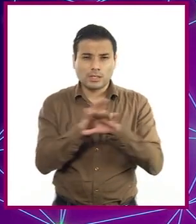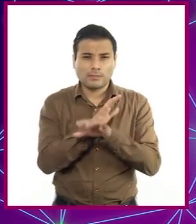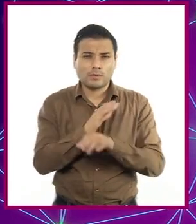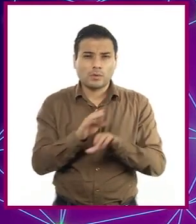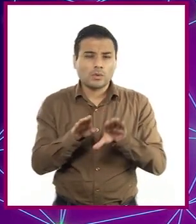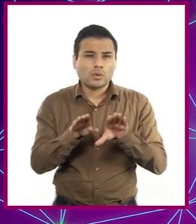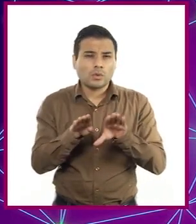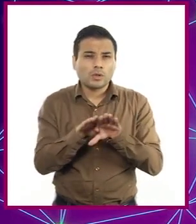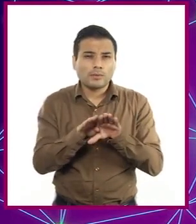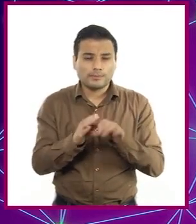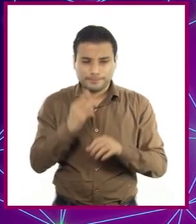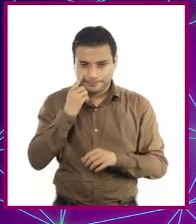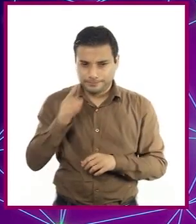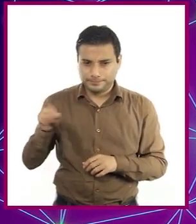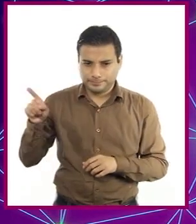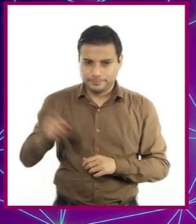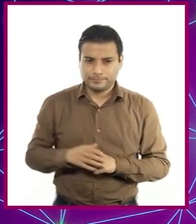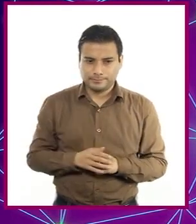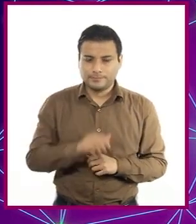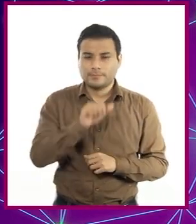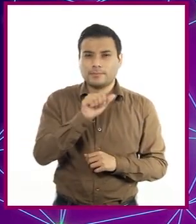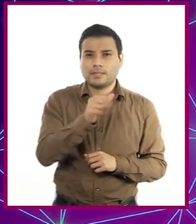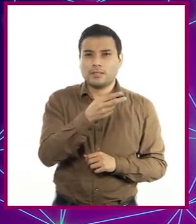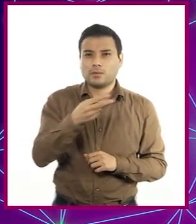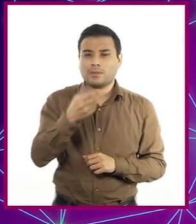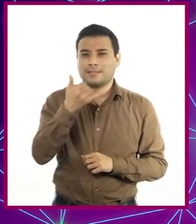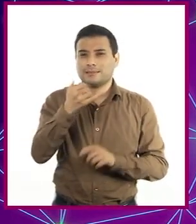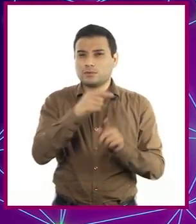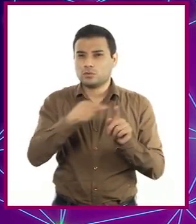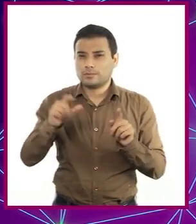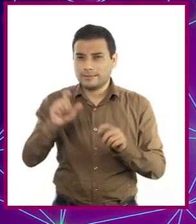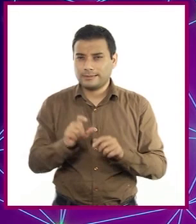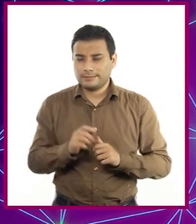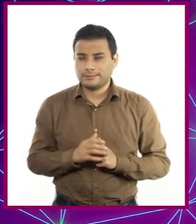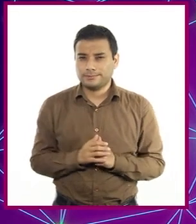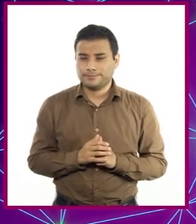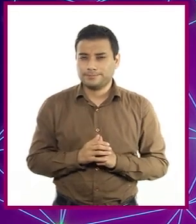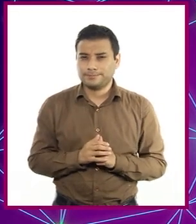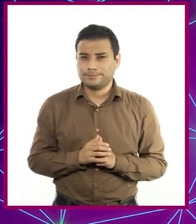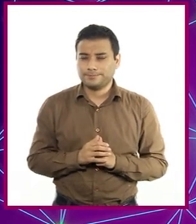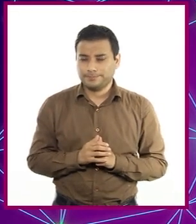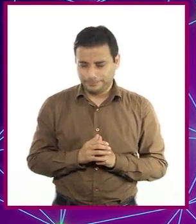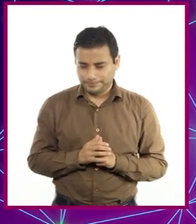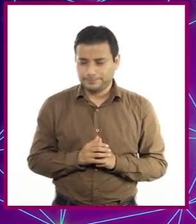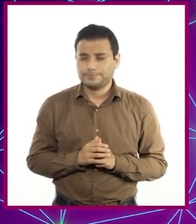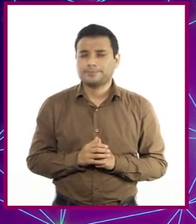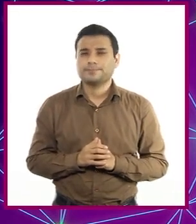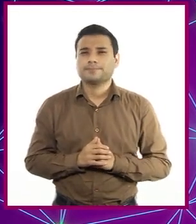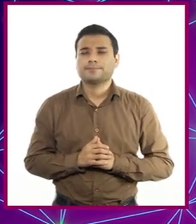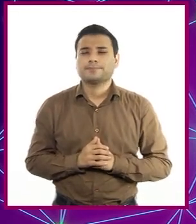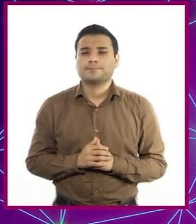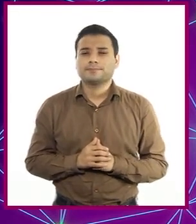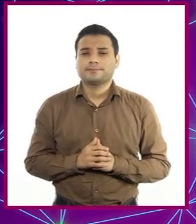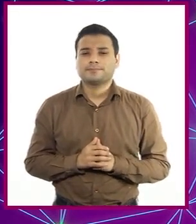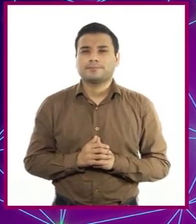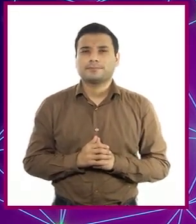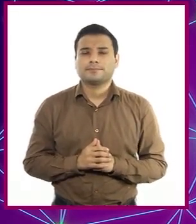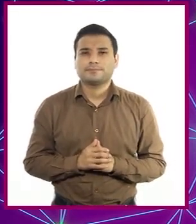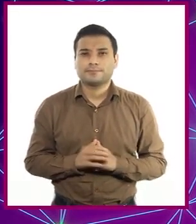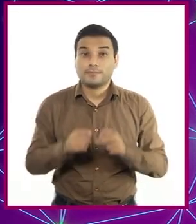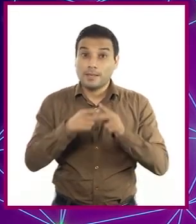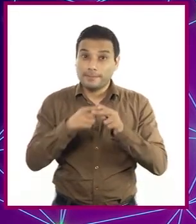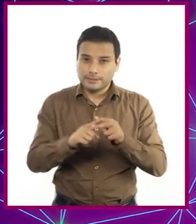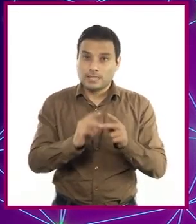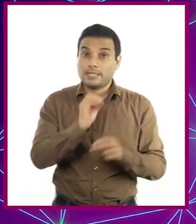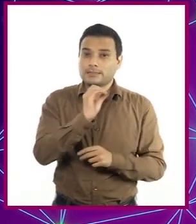por la expresión algebraica A igual a Y sobre X, siempre y cuando esté referenciada al origen 0,0.